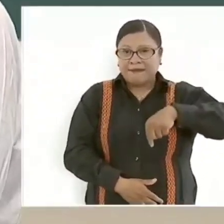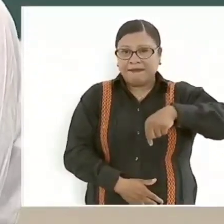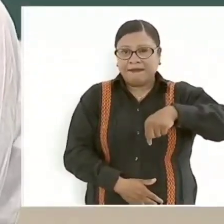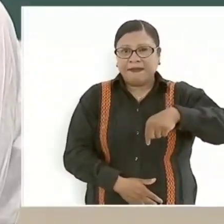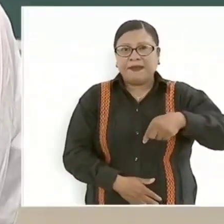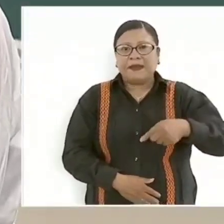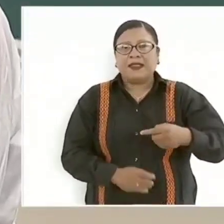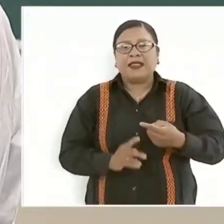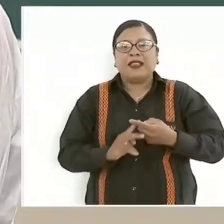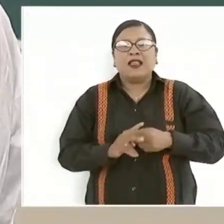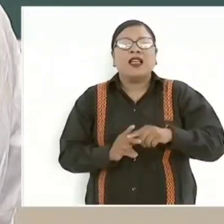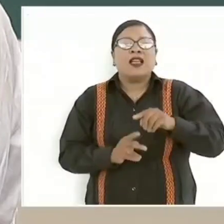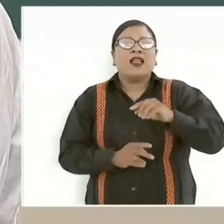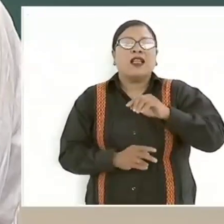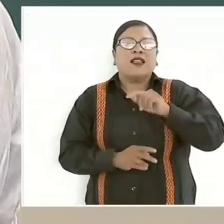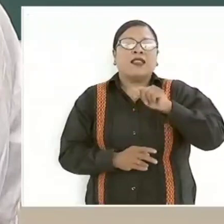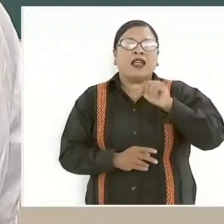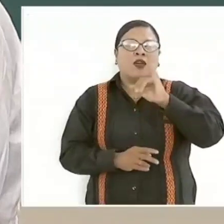la COSEI,